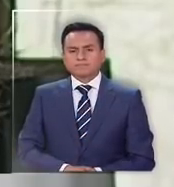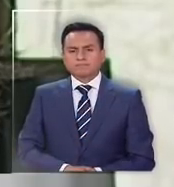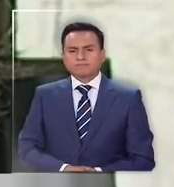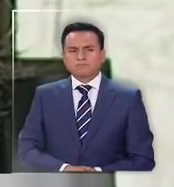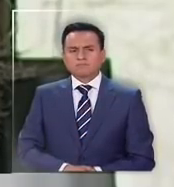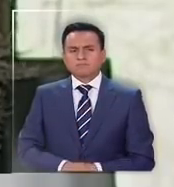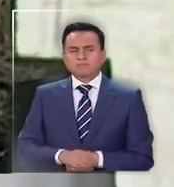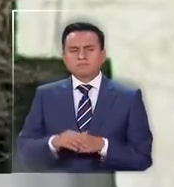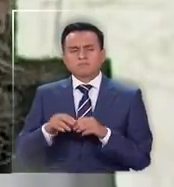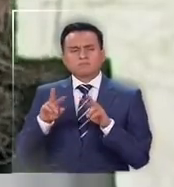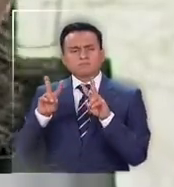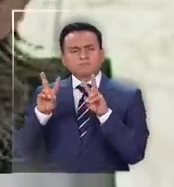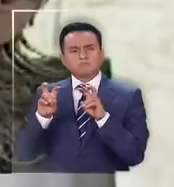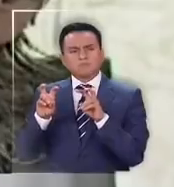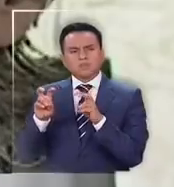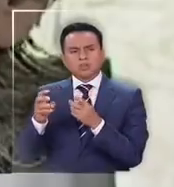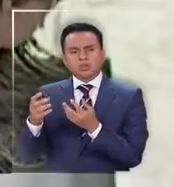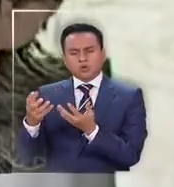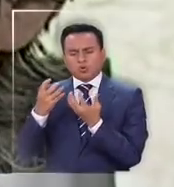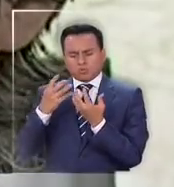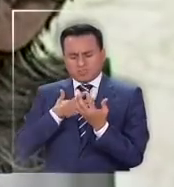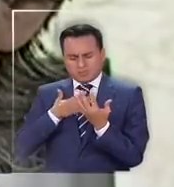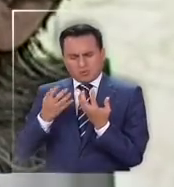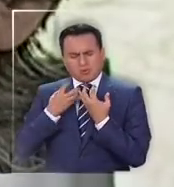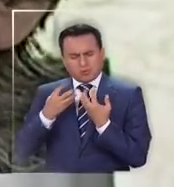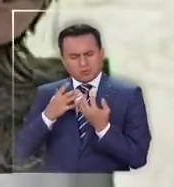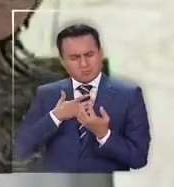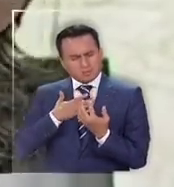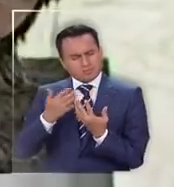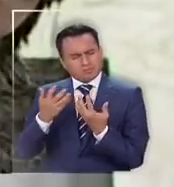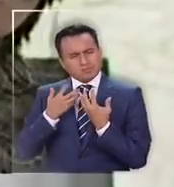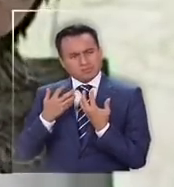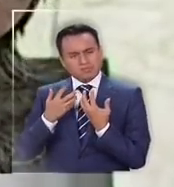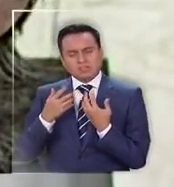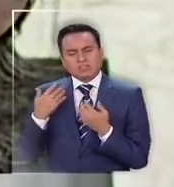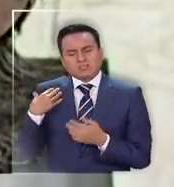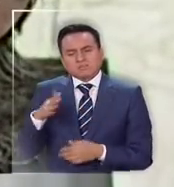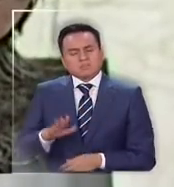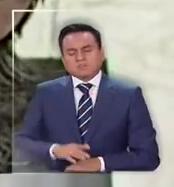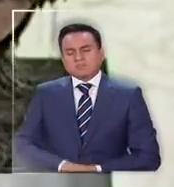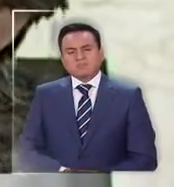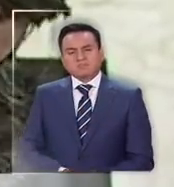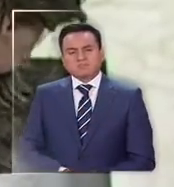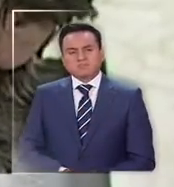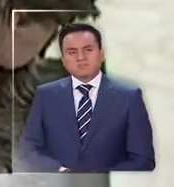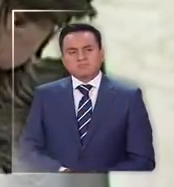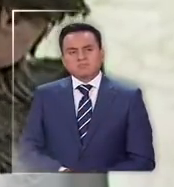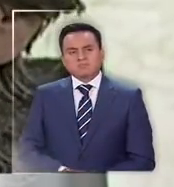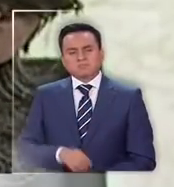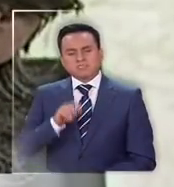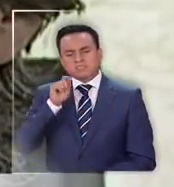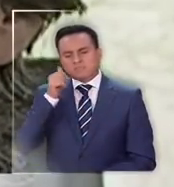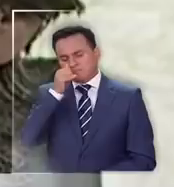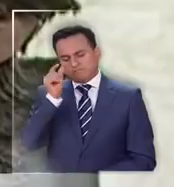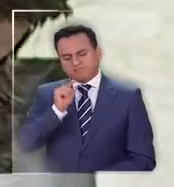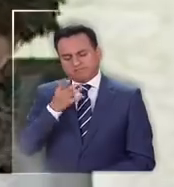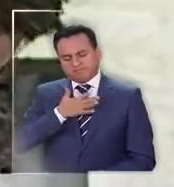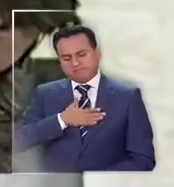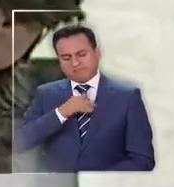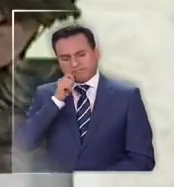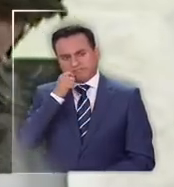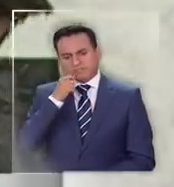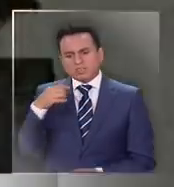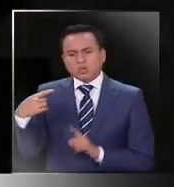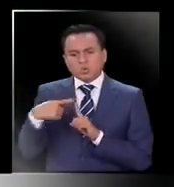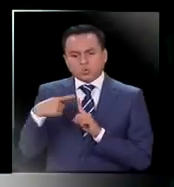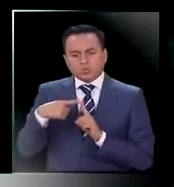es tanto el odio contra uno mismo que ya te da lo mismo. Te sientes basura. Que te